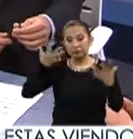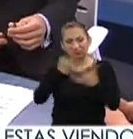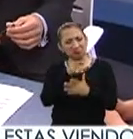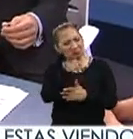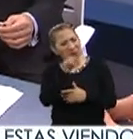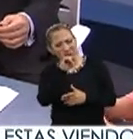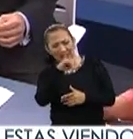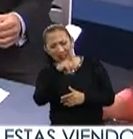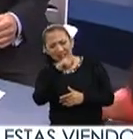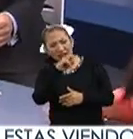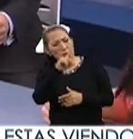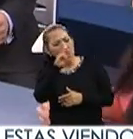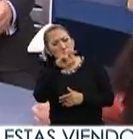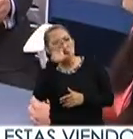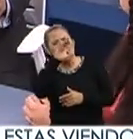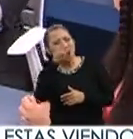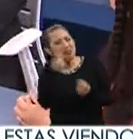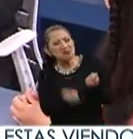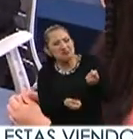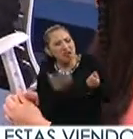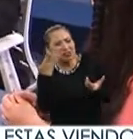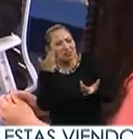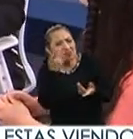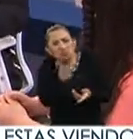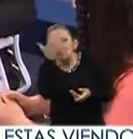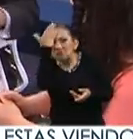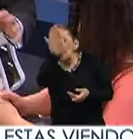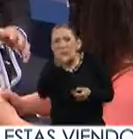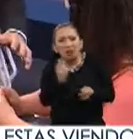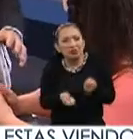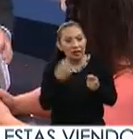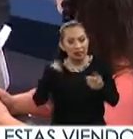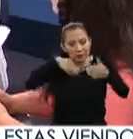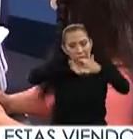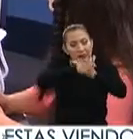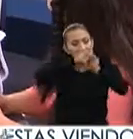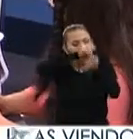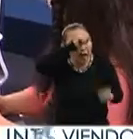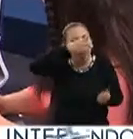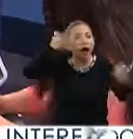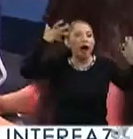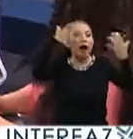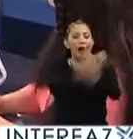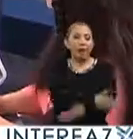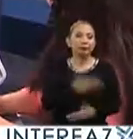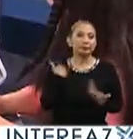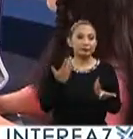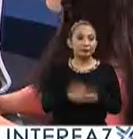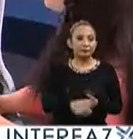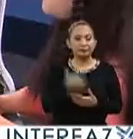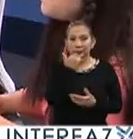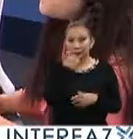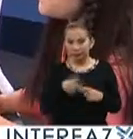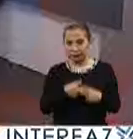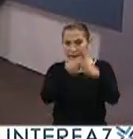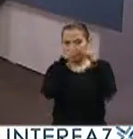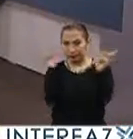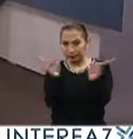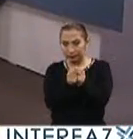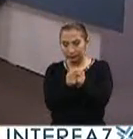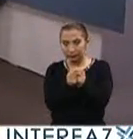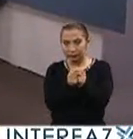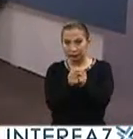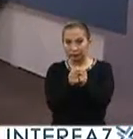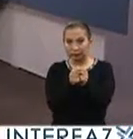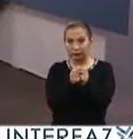¿qué es interculturalidad? ¿Qué es eso? ¿No? Sí, es una palabra que muchos oímos, no es pero accesible. que no es tan palpable. Permítanos hacer una breve